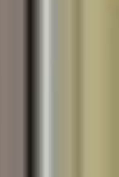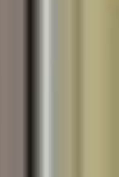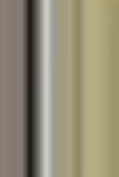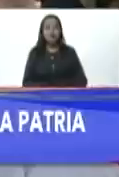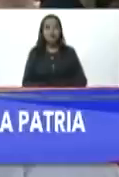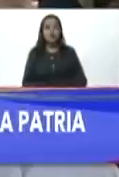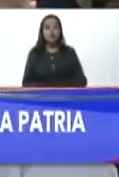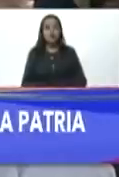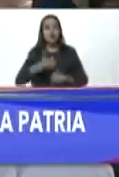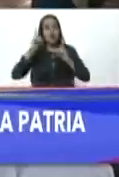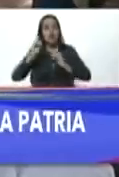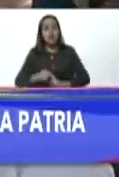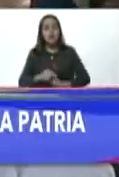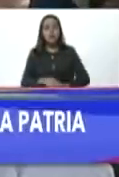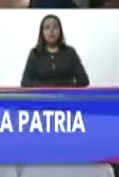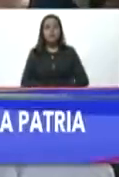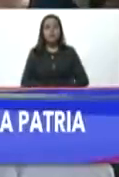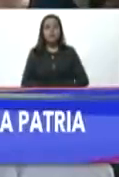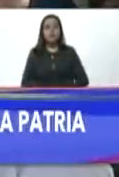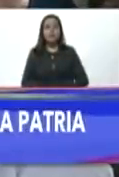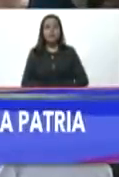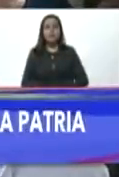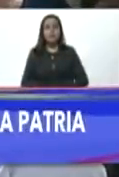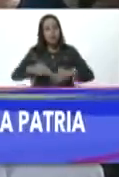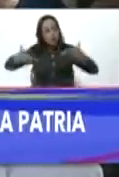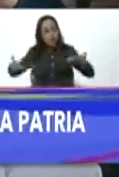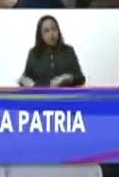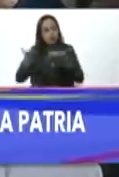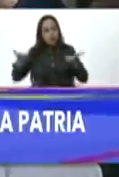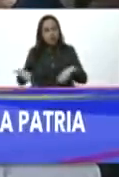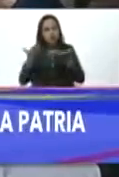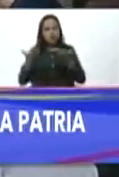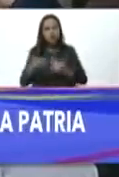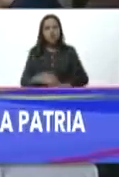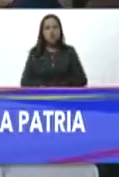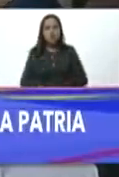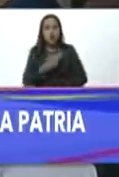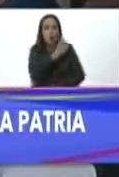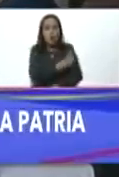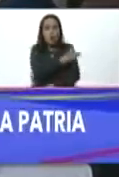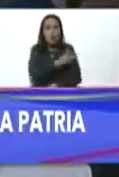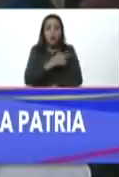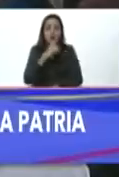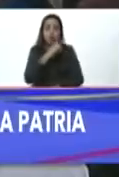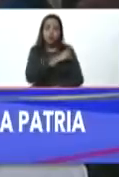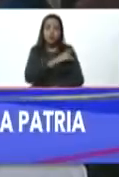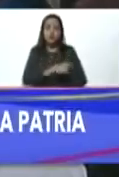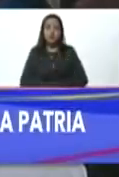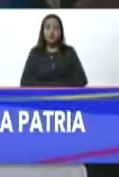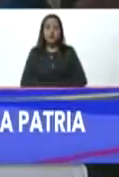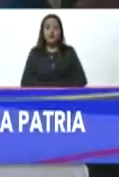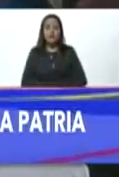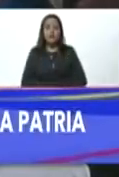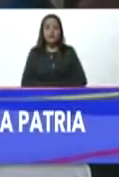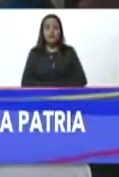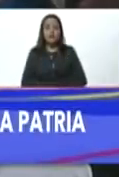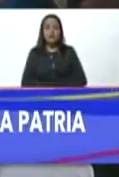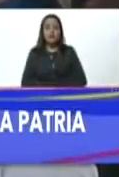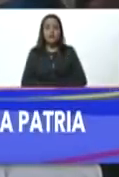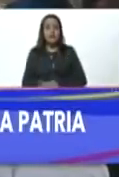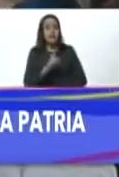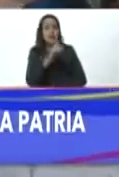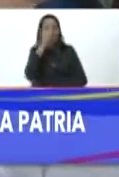y además de ello, en ese reimpulso de los hospitales universitarios, está de más decirle que no se